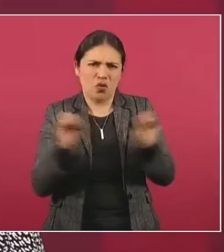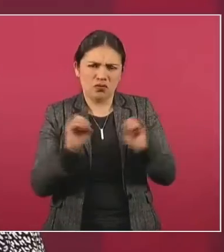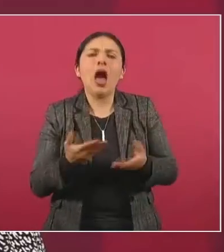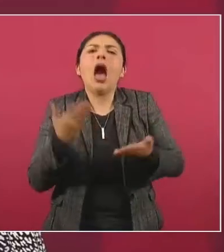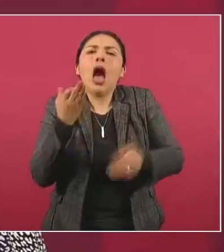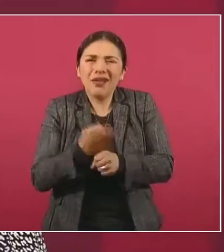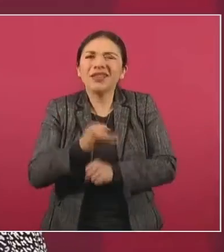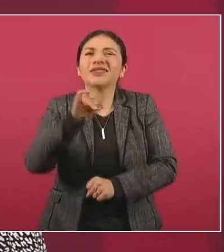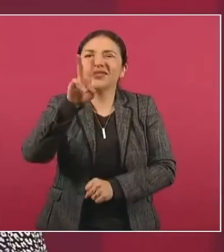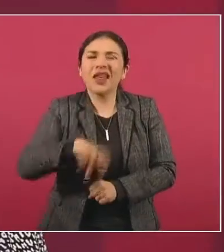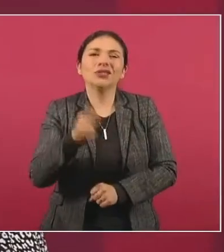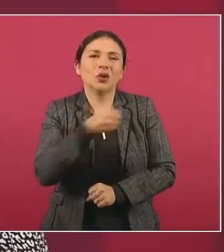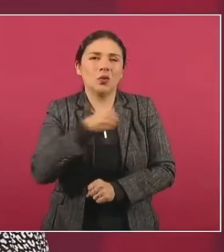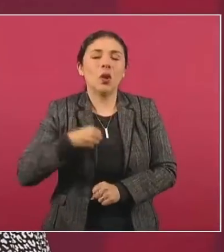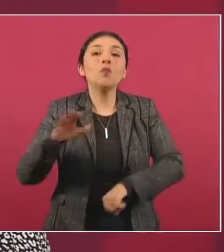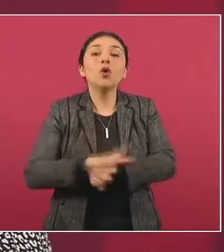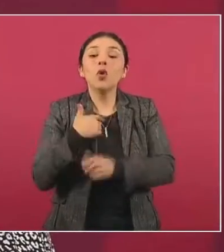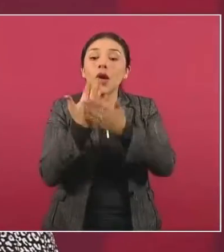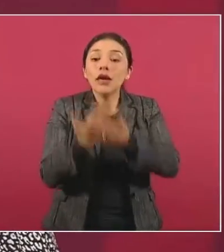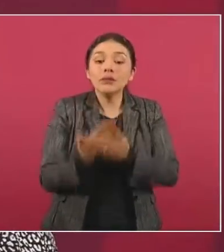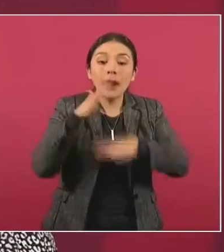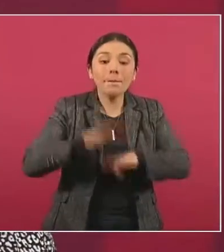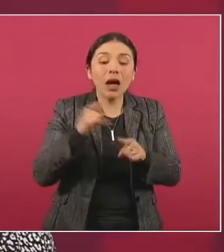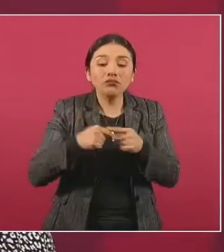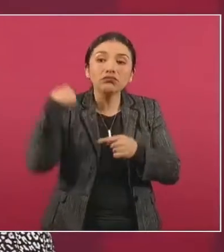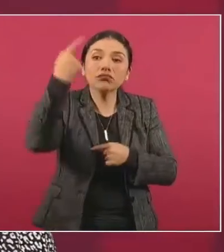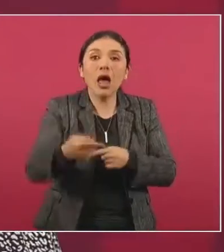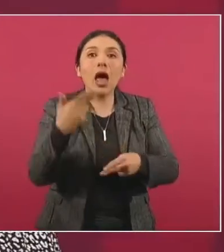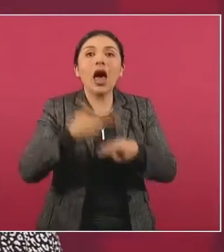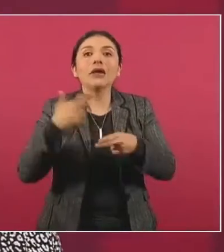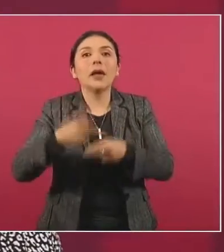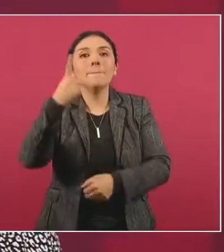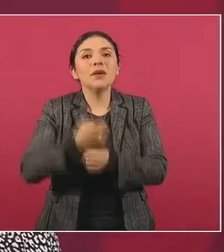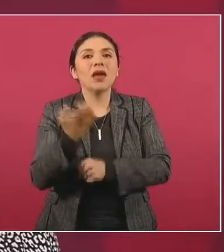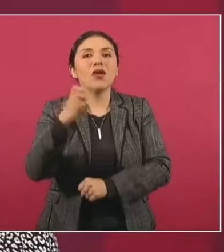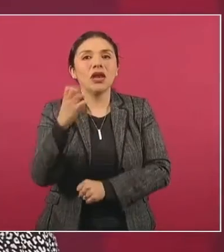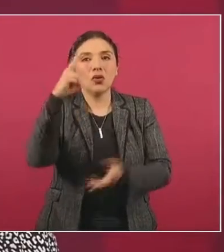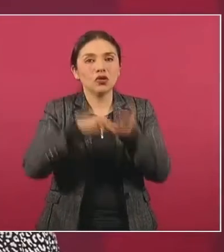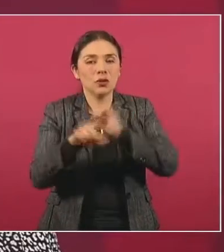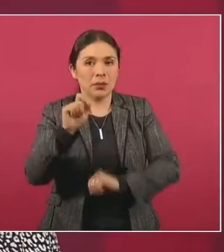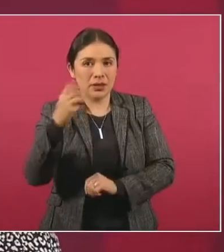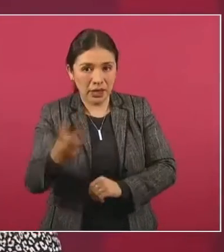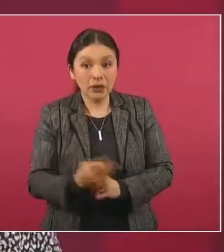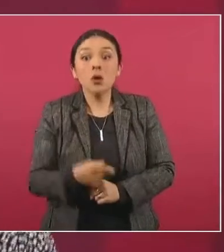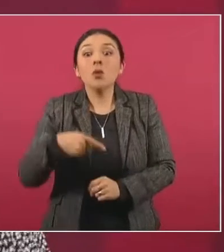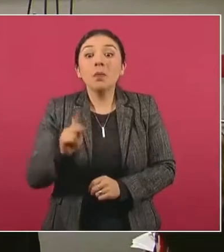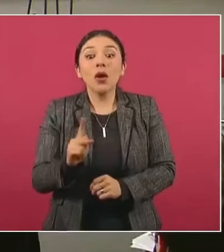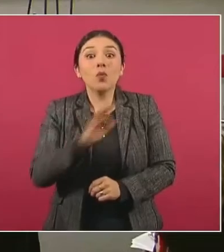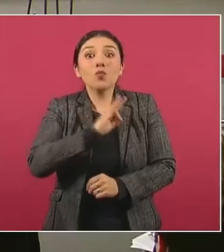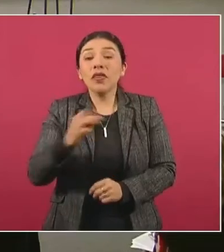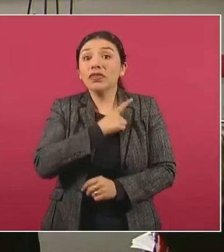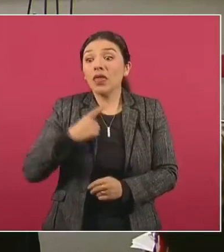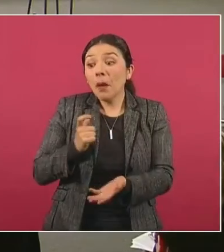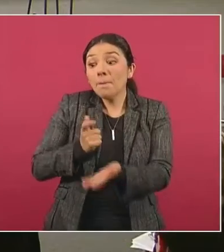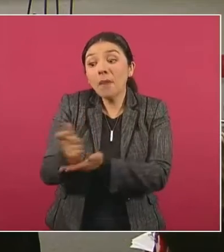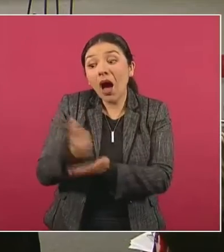prórroga desde hace más de un mes hasta el 1 de enero del 23, y la otra nadie se le pueden condicionar para nada sus trabajos. Y les